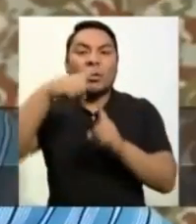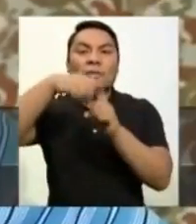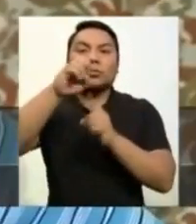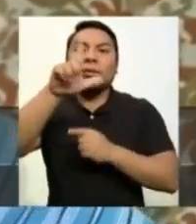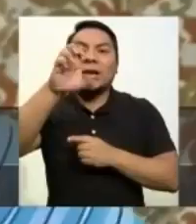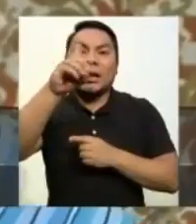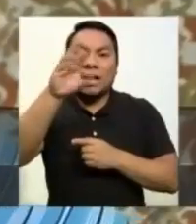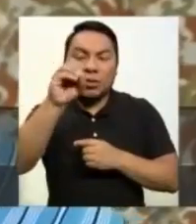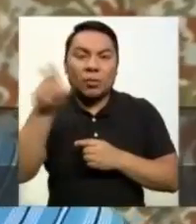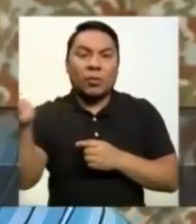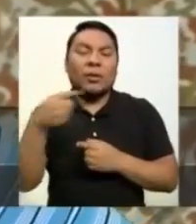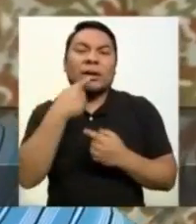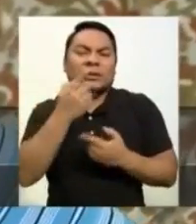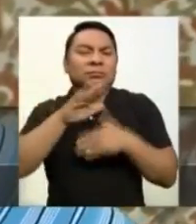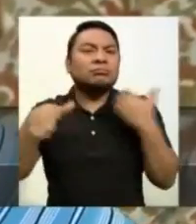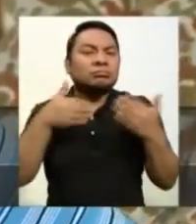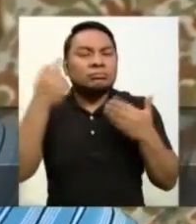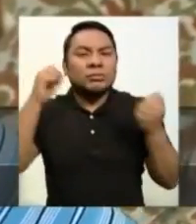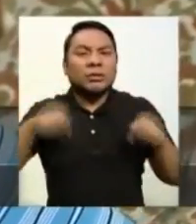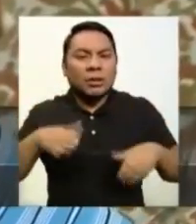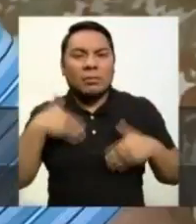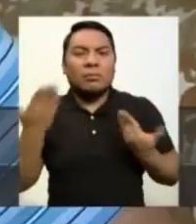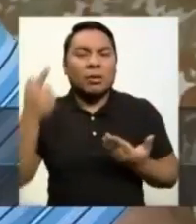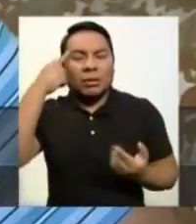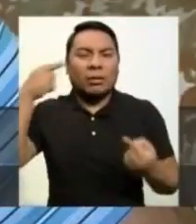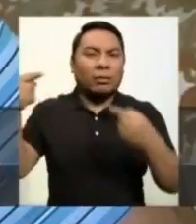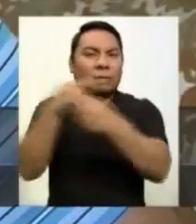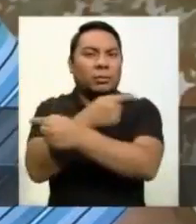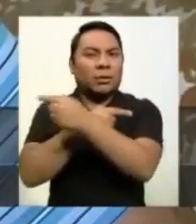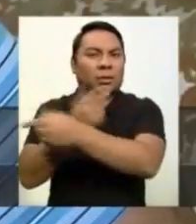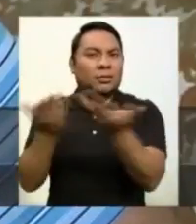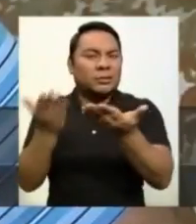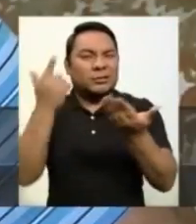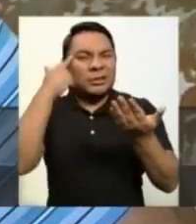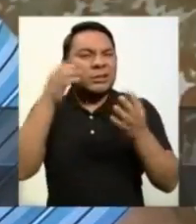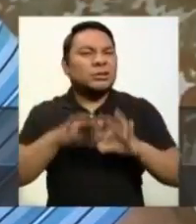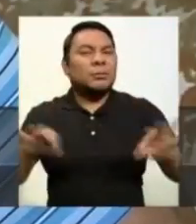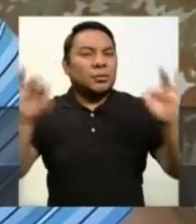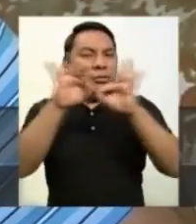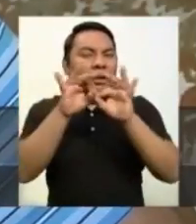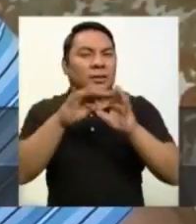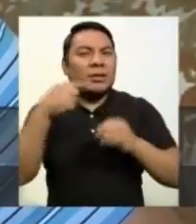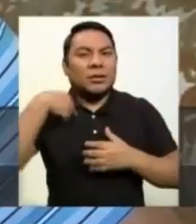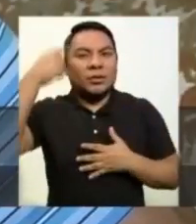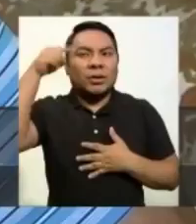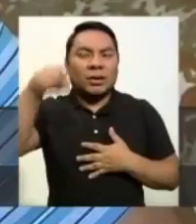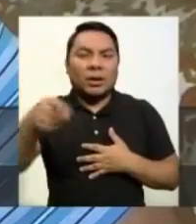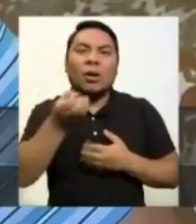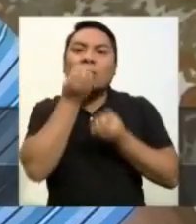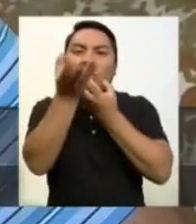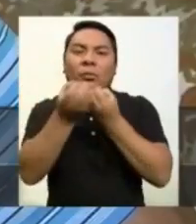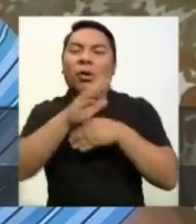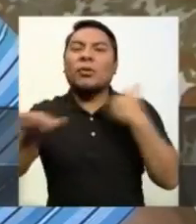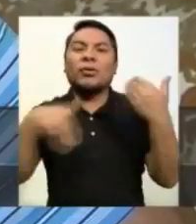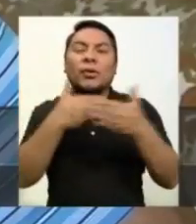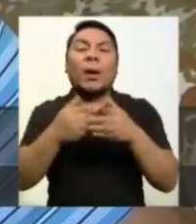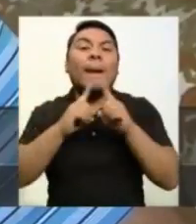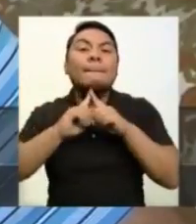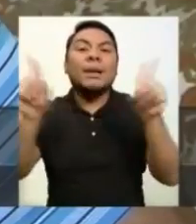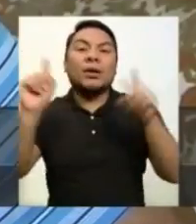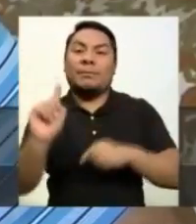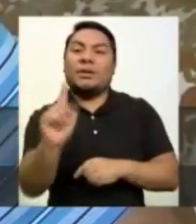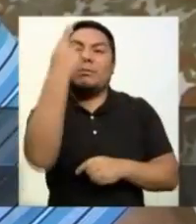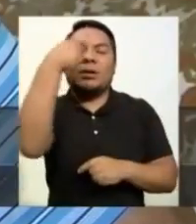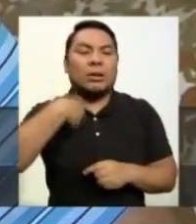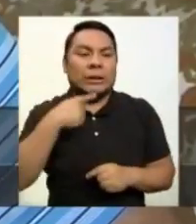no cree que tal testimonio pueda perjudicar a su patrocinado. Me parece importante, porque además Maiman ha dicho que la amistad